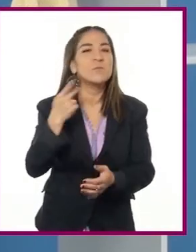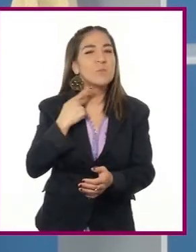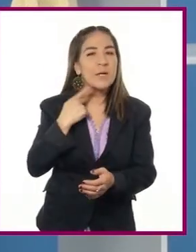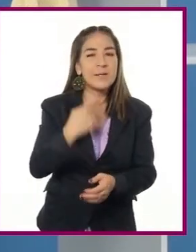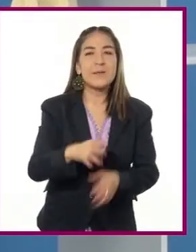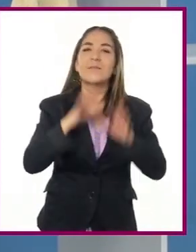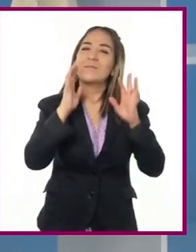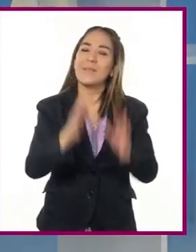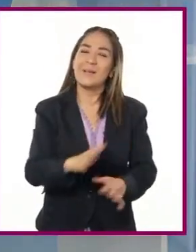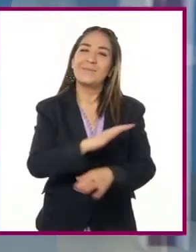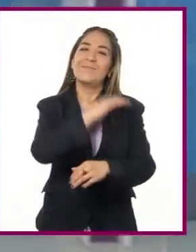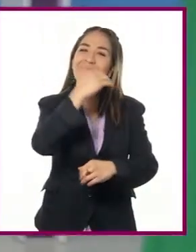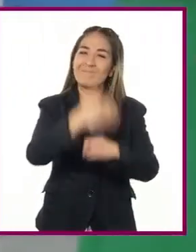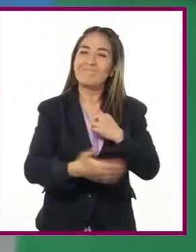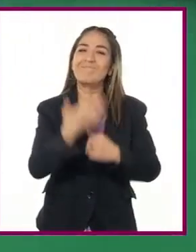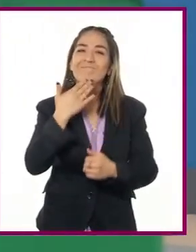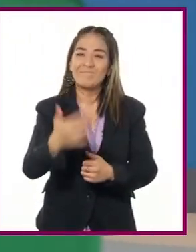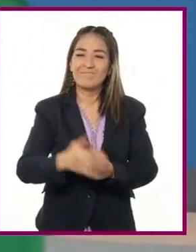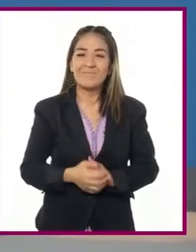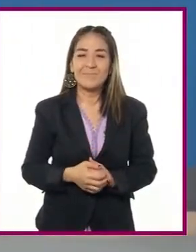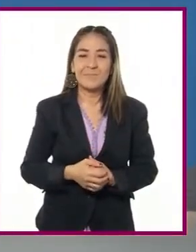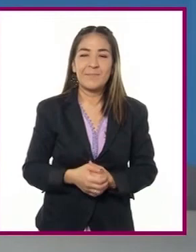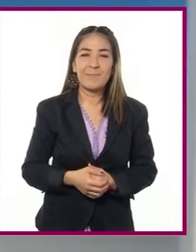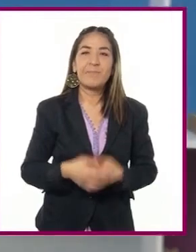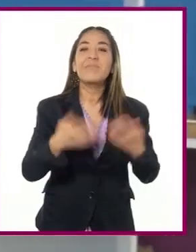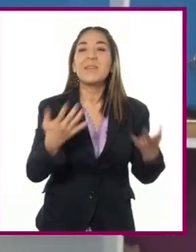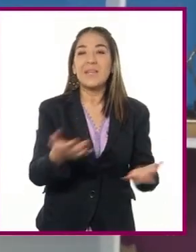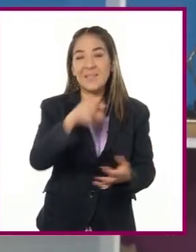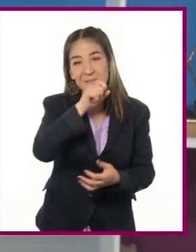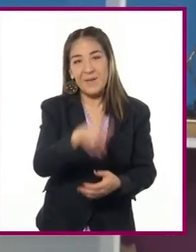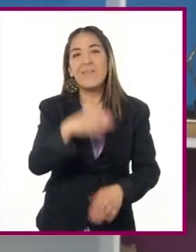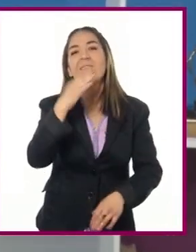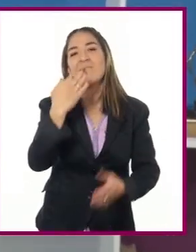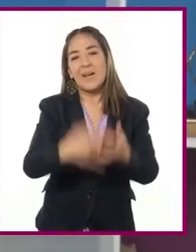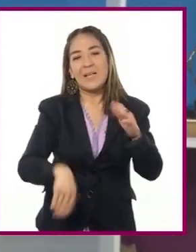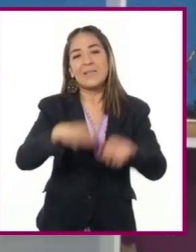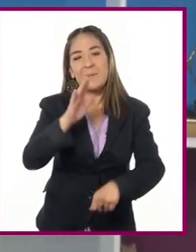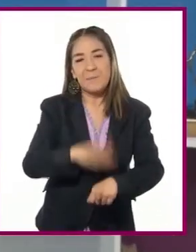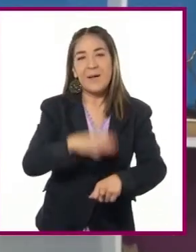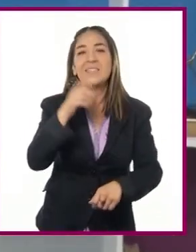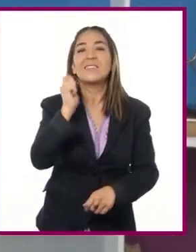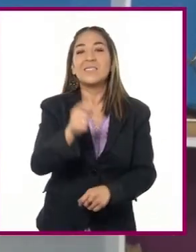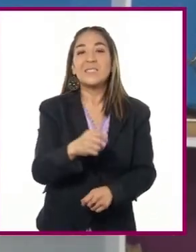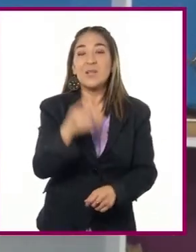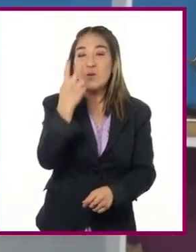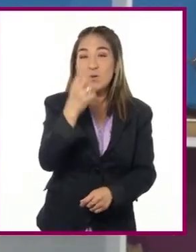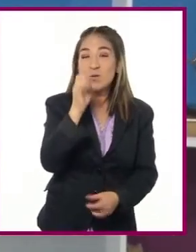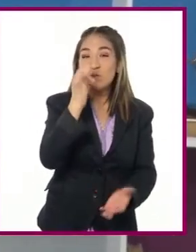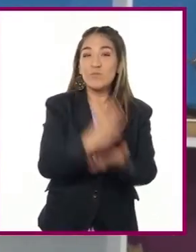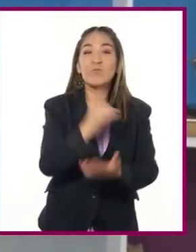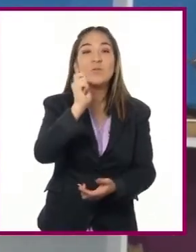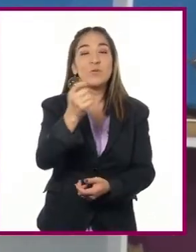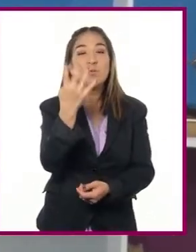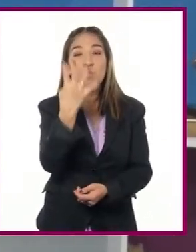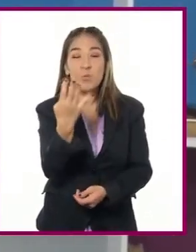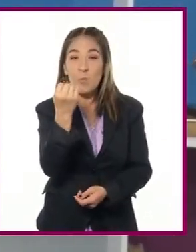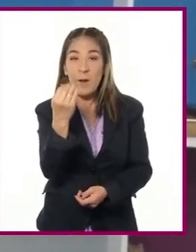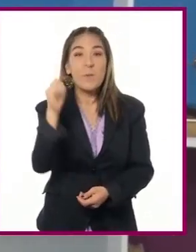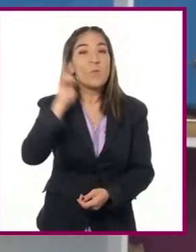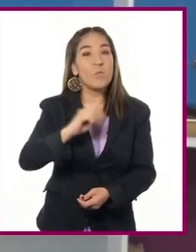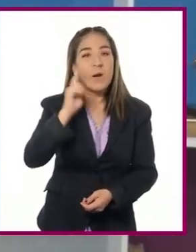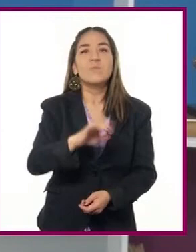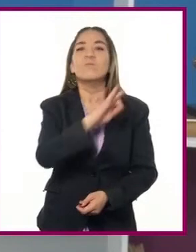había consolidado. No obstante, falta mucho por hacer. Solo 9 mexicanas han sido gobernadoras